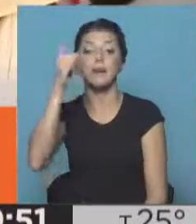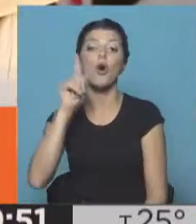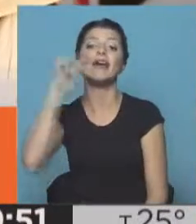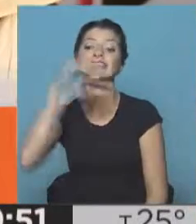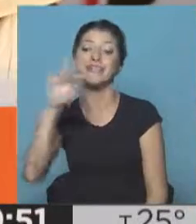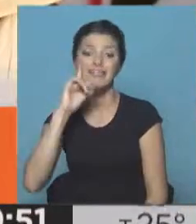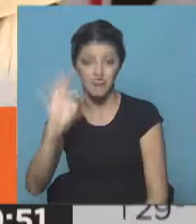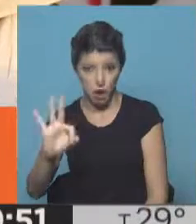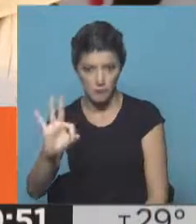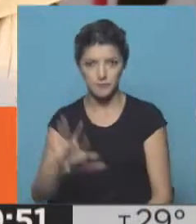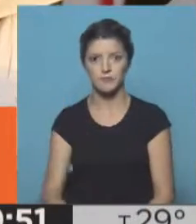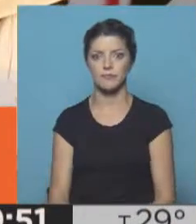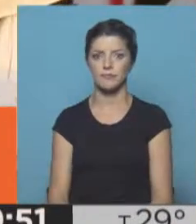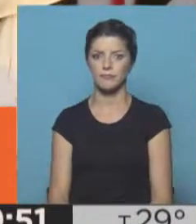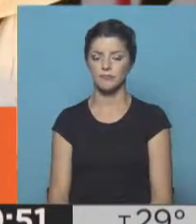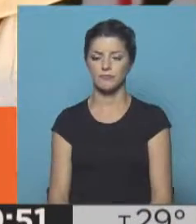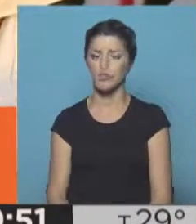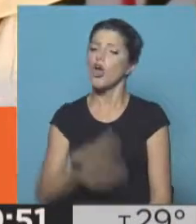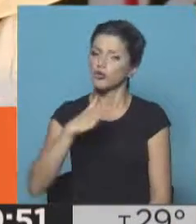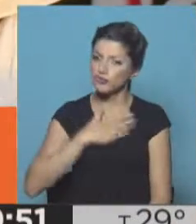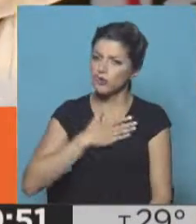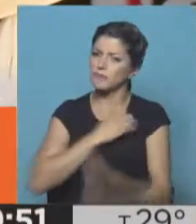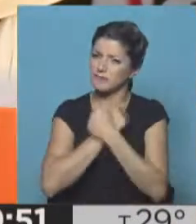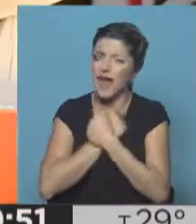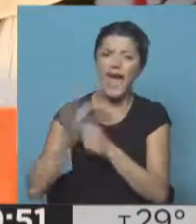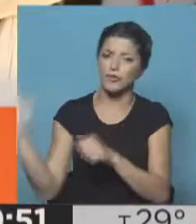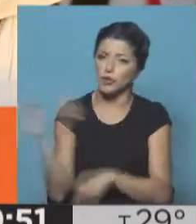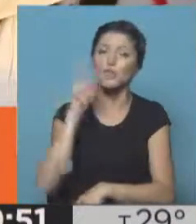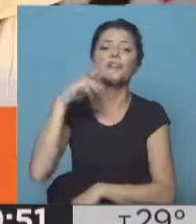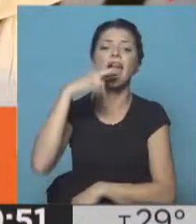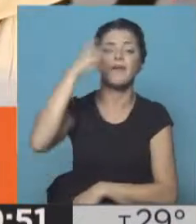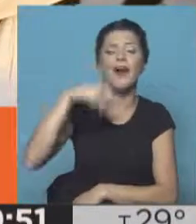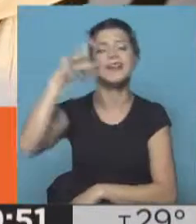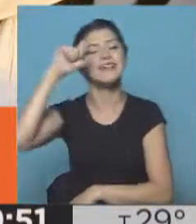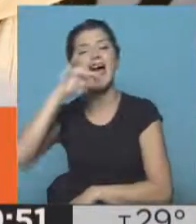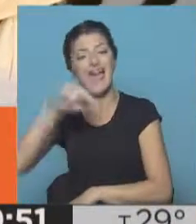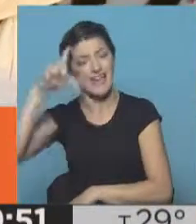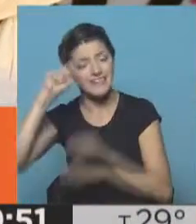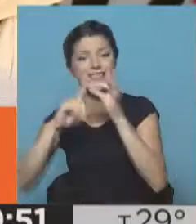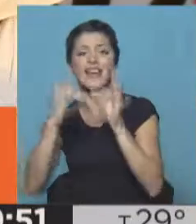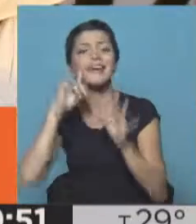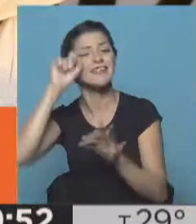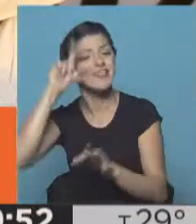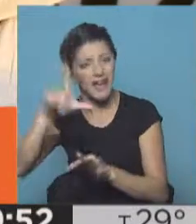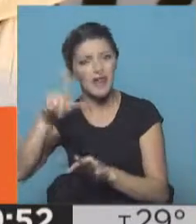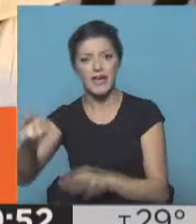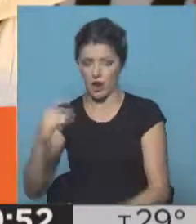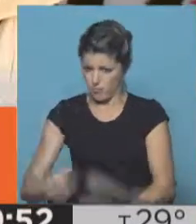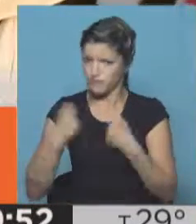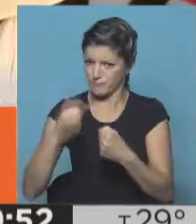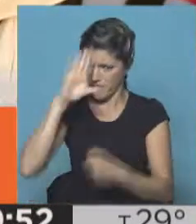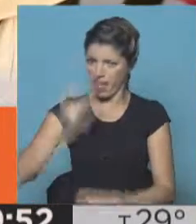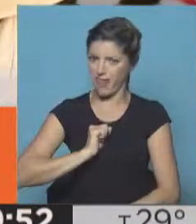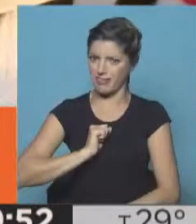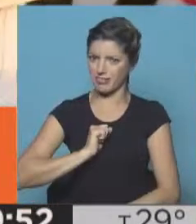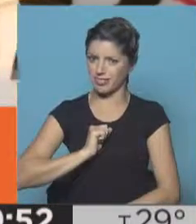le mando un cariño y mi apoyo a todos ustedes y a Iván y Ezequiel por la valentía, sobre todo Ezequiel, creo que es, o Iván.